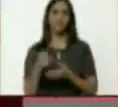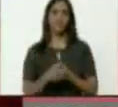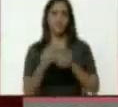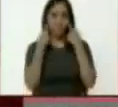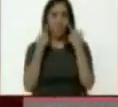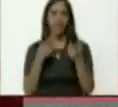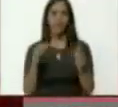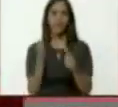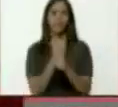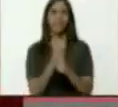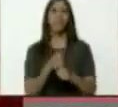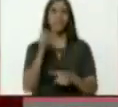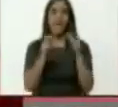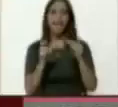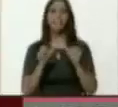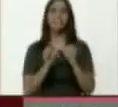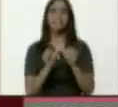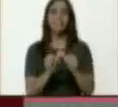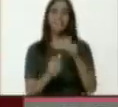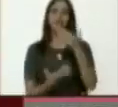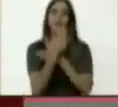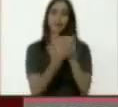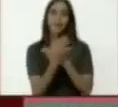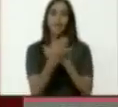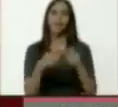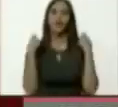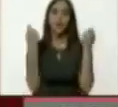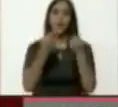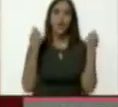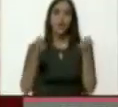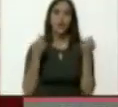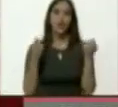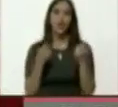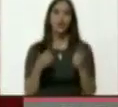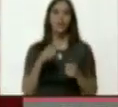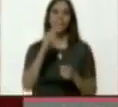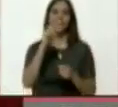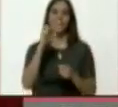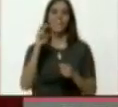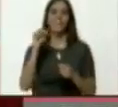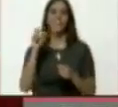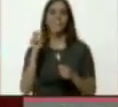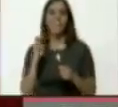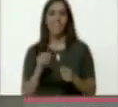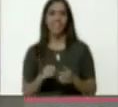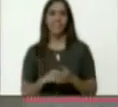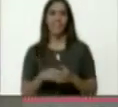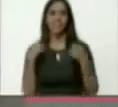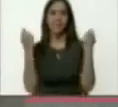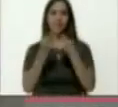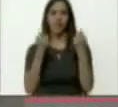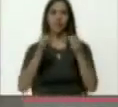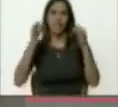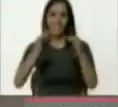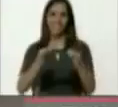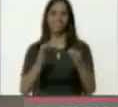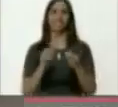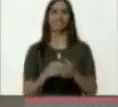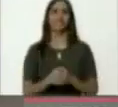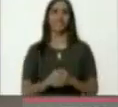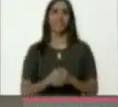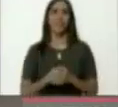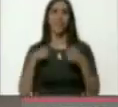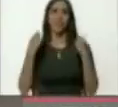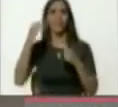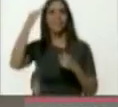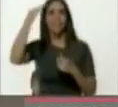se den cuenta que la gente sigue imprimiendo su periódico. El Teretere, el periódico que es, el periódico que